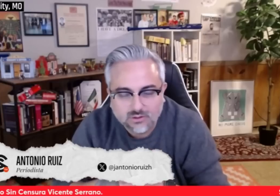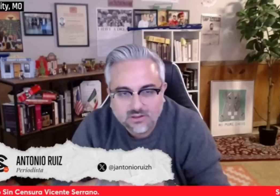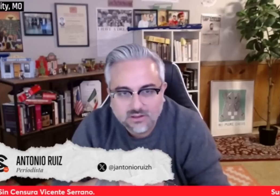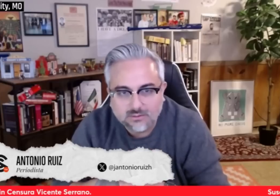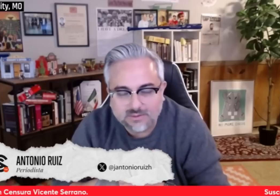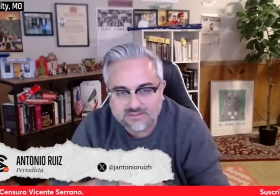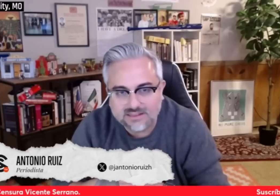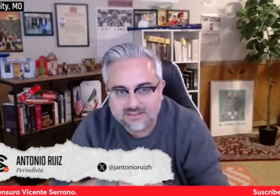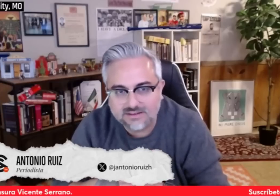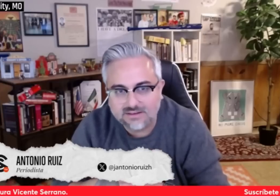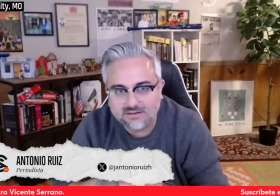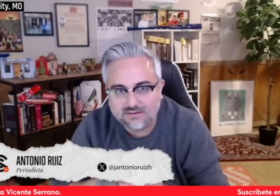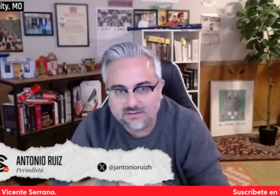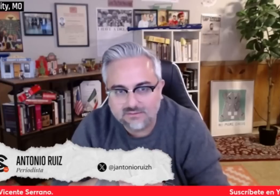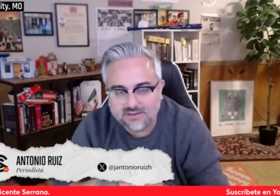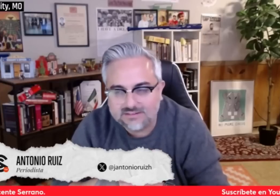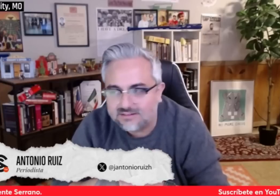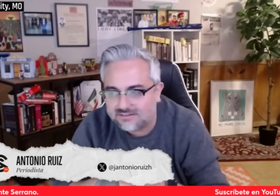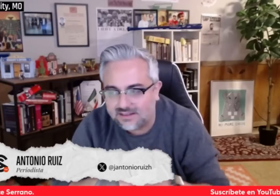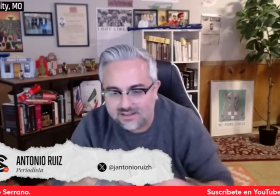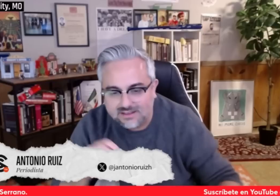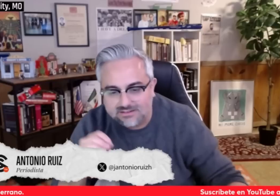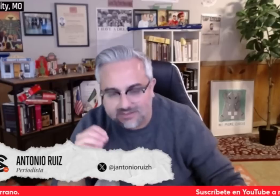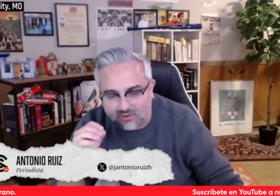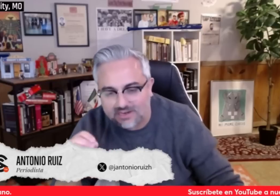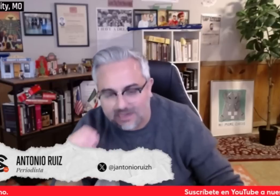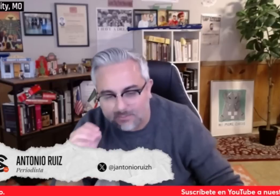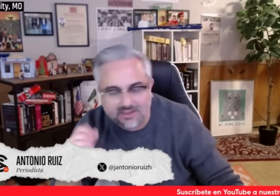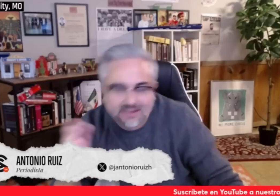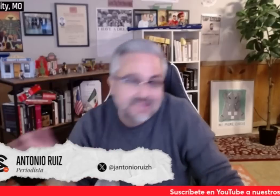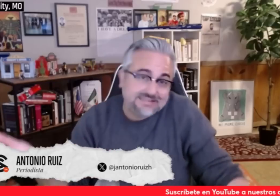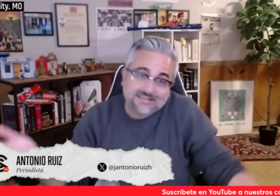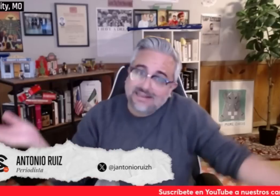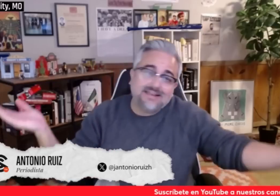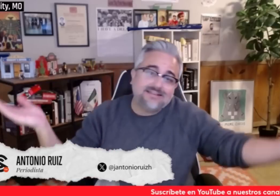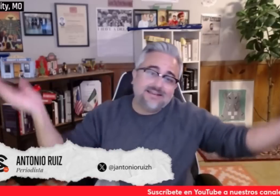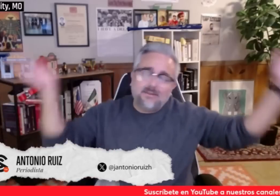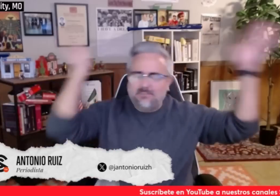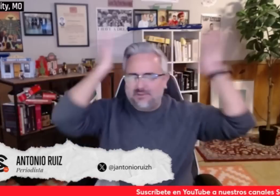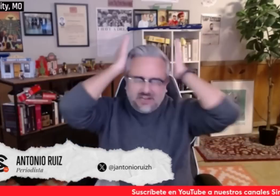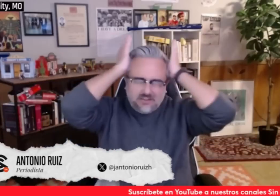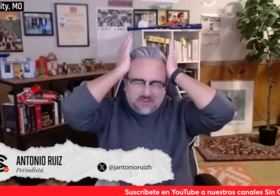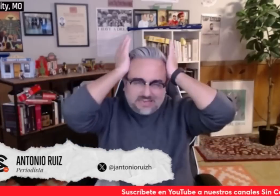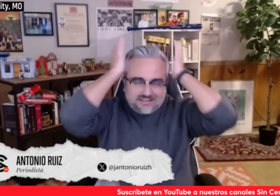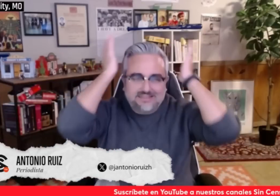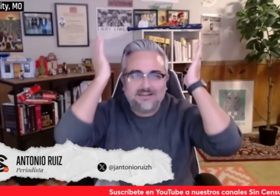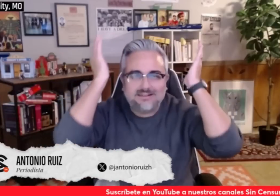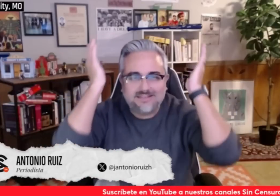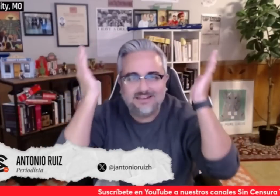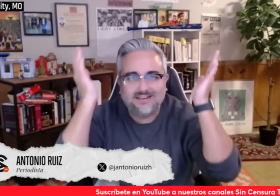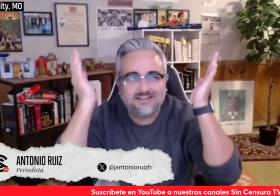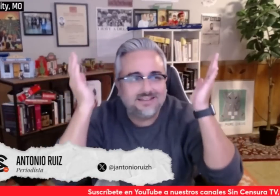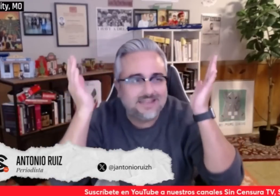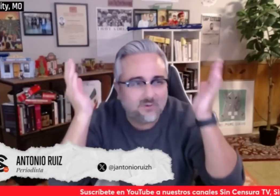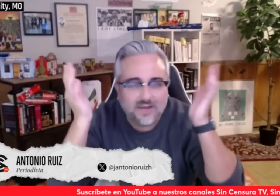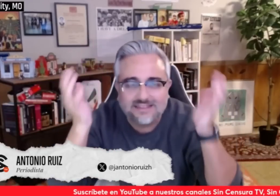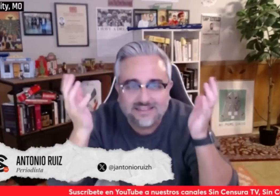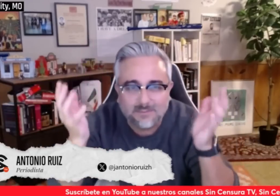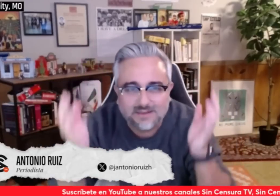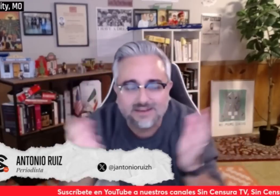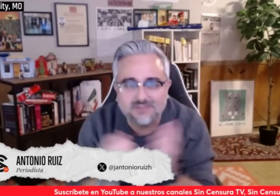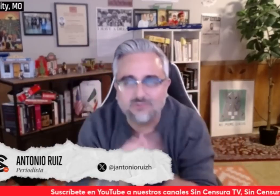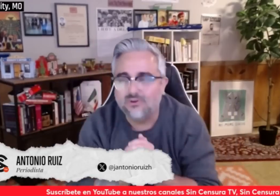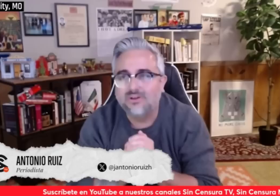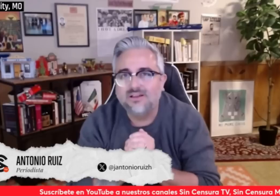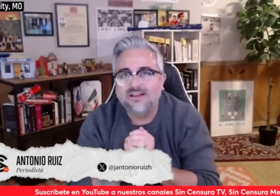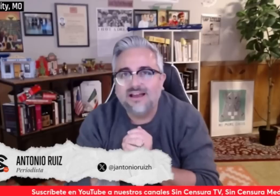su presidente fascista, sino que la prioridad, y así tiene que ser, perdónenme que sea tan arrogante